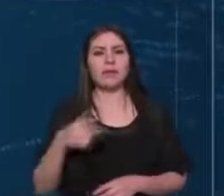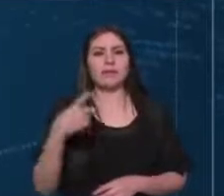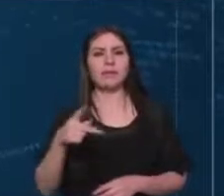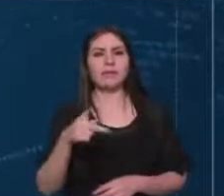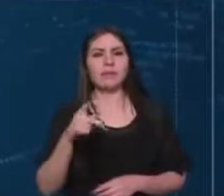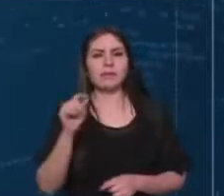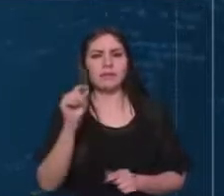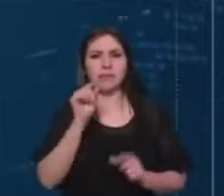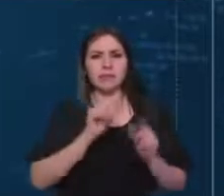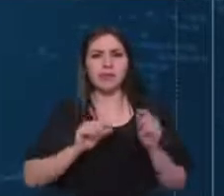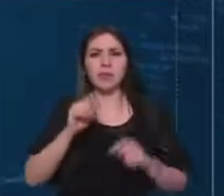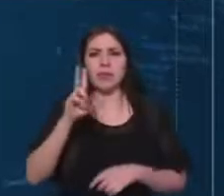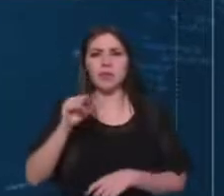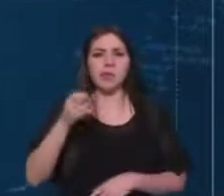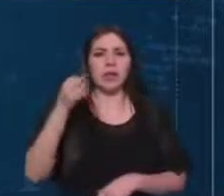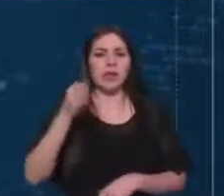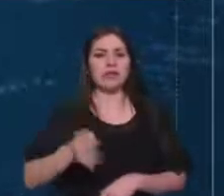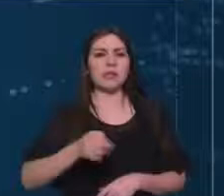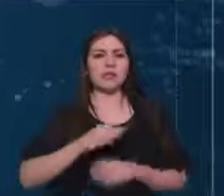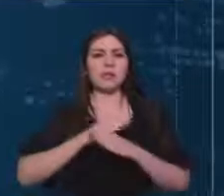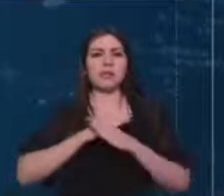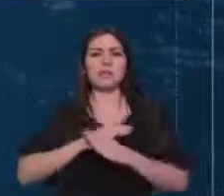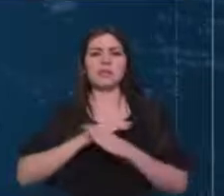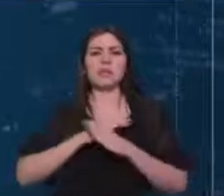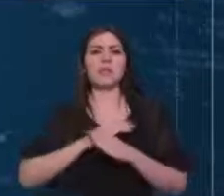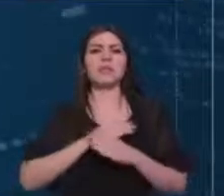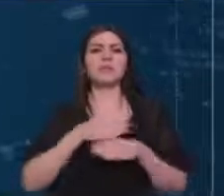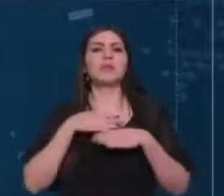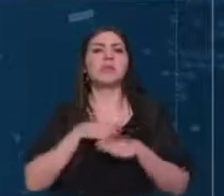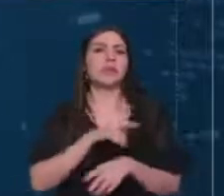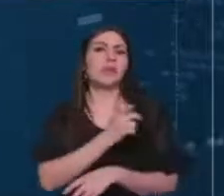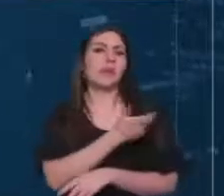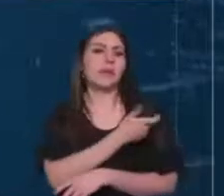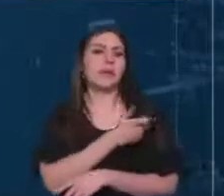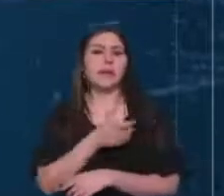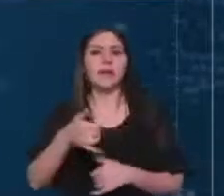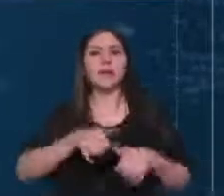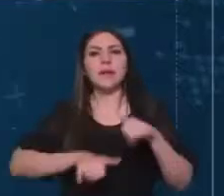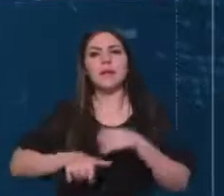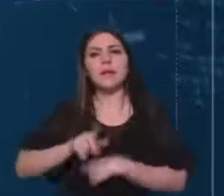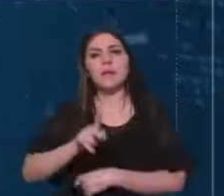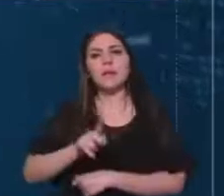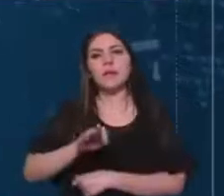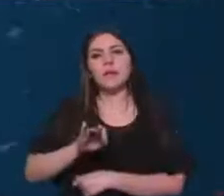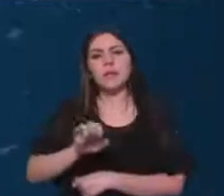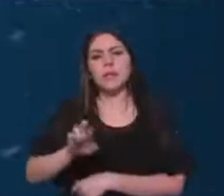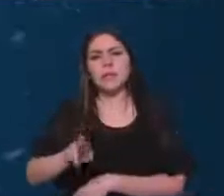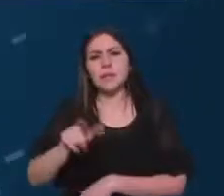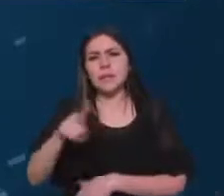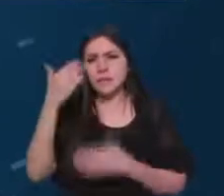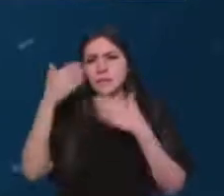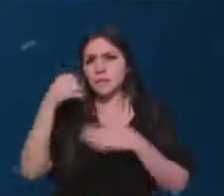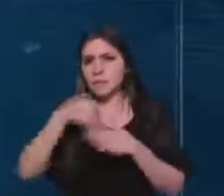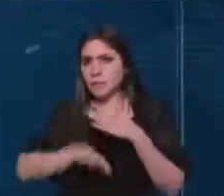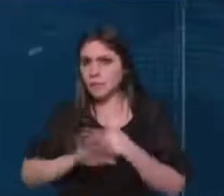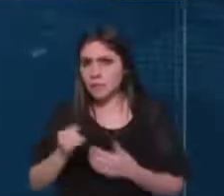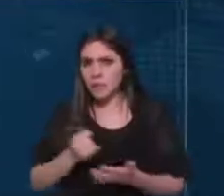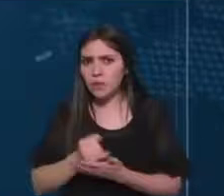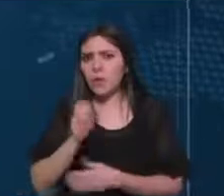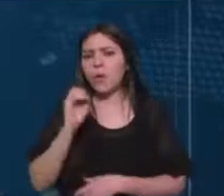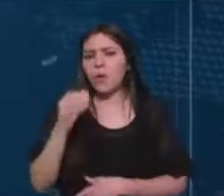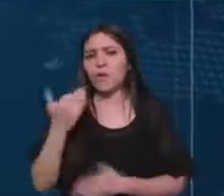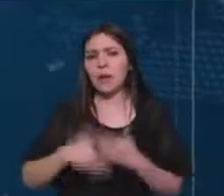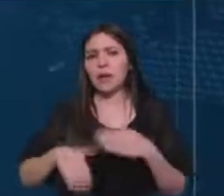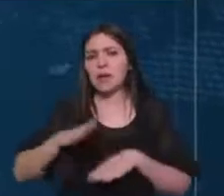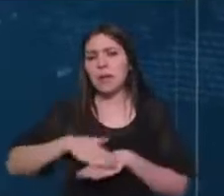me parece que a la vacuna de Pfizer. Pero estos estudios son preliminares, o les falta todavía tener pues más objeto de